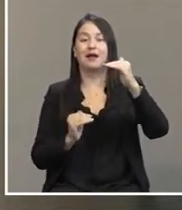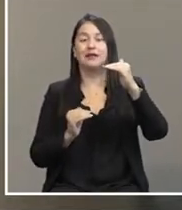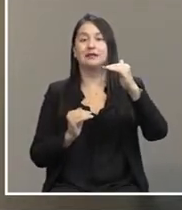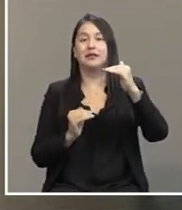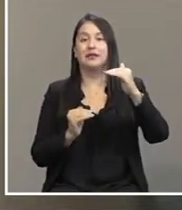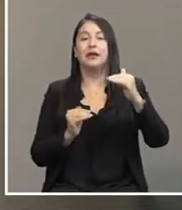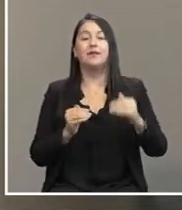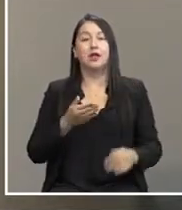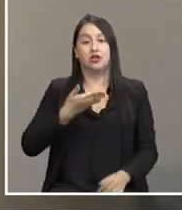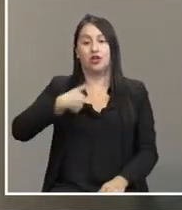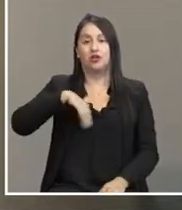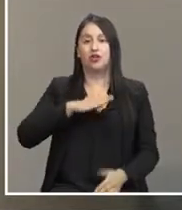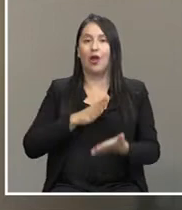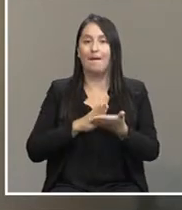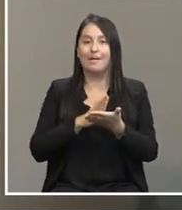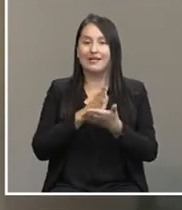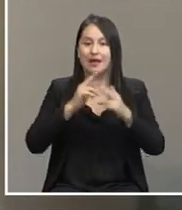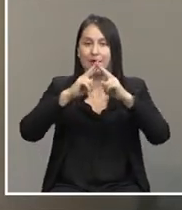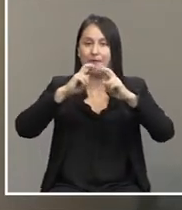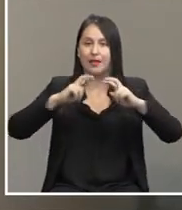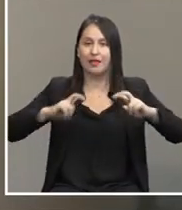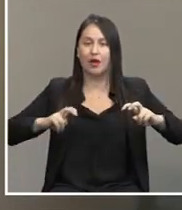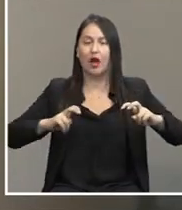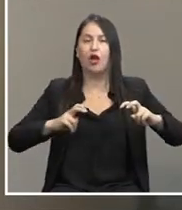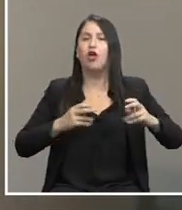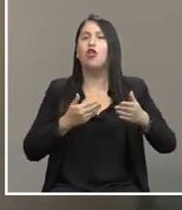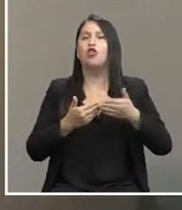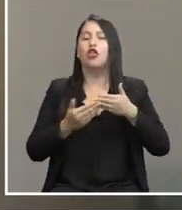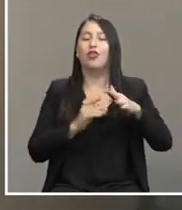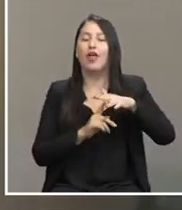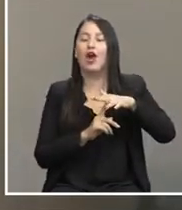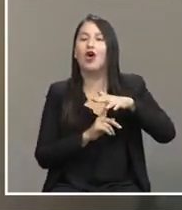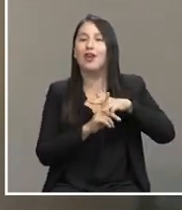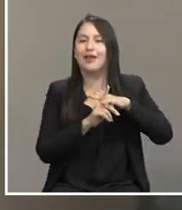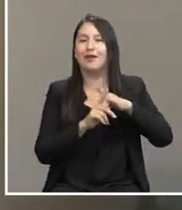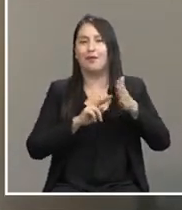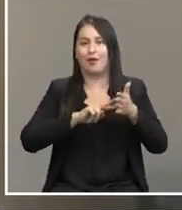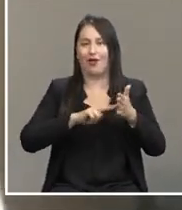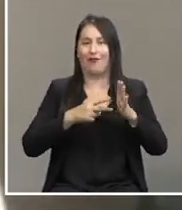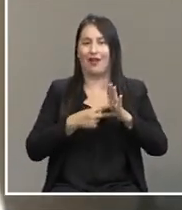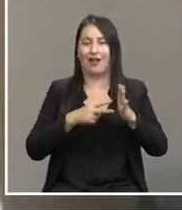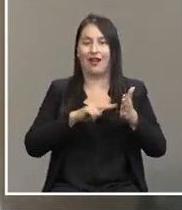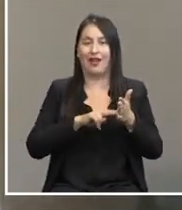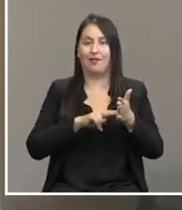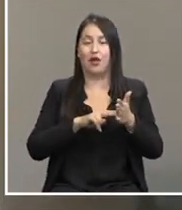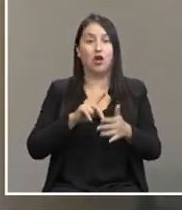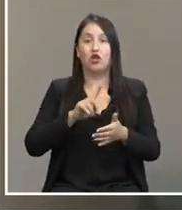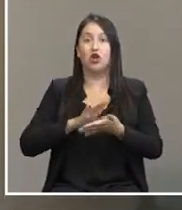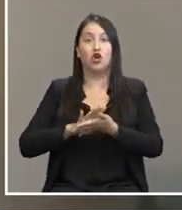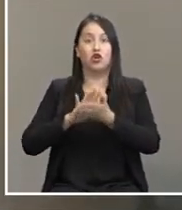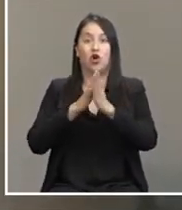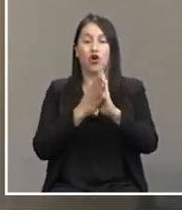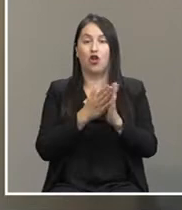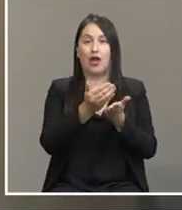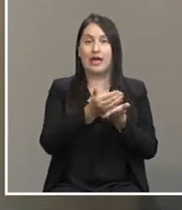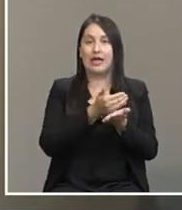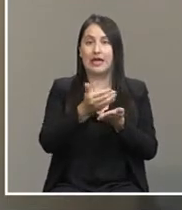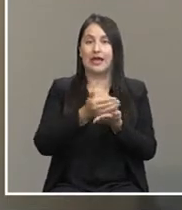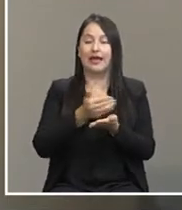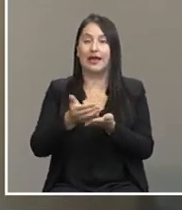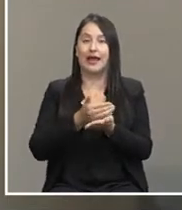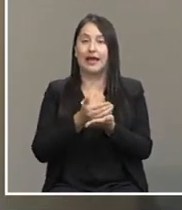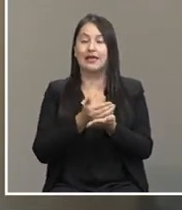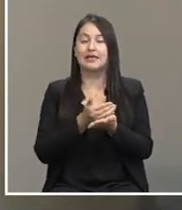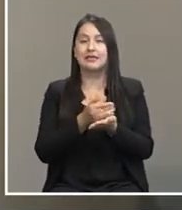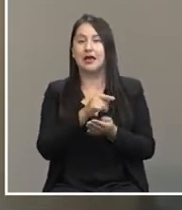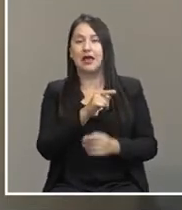nos ponemos a investigar dónde está el origen de estos problemas, nos damos cuenta que no todos los ingresos se sobreestiman o se